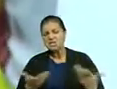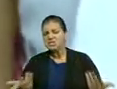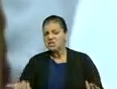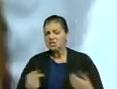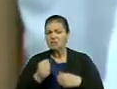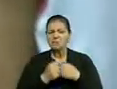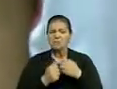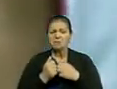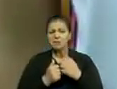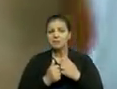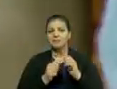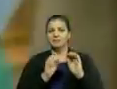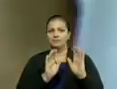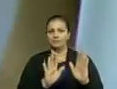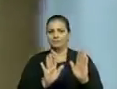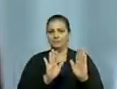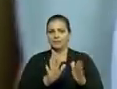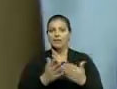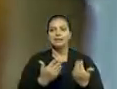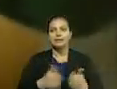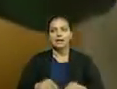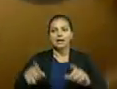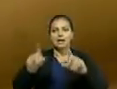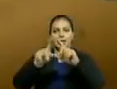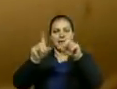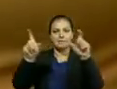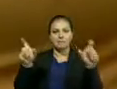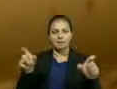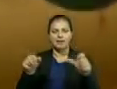encarecidamente, pidiendo de una manera...